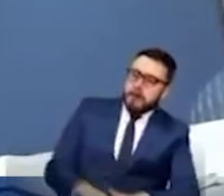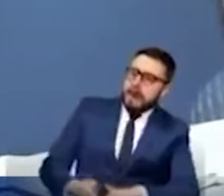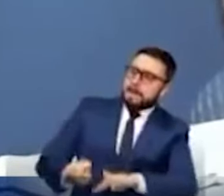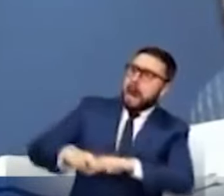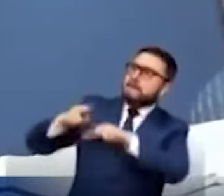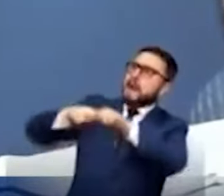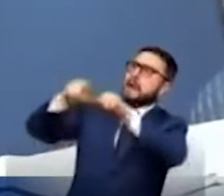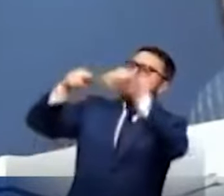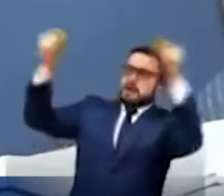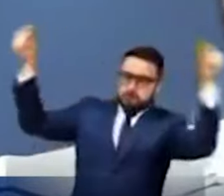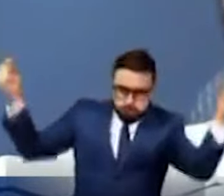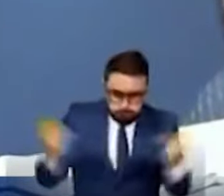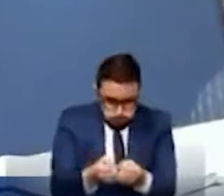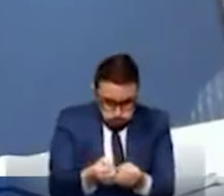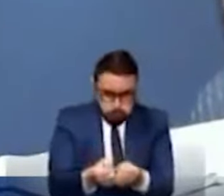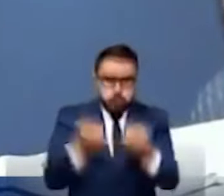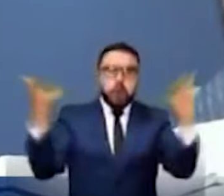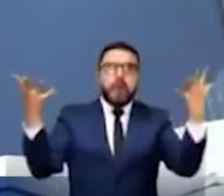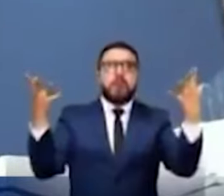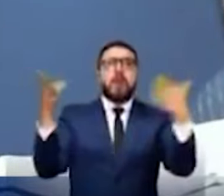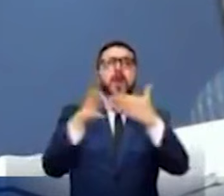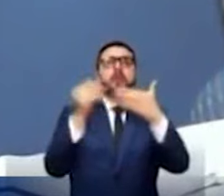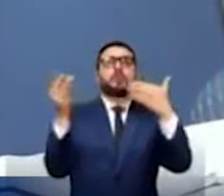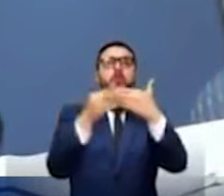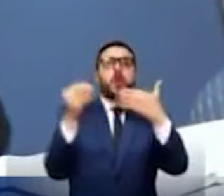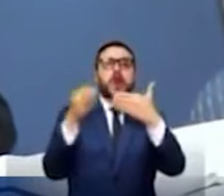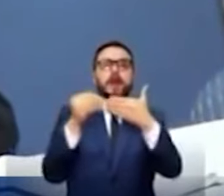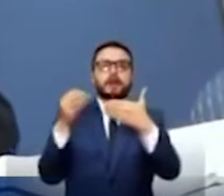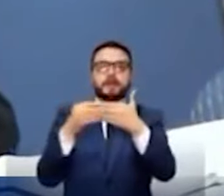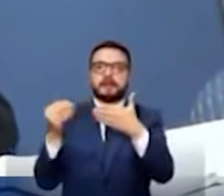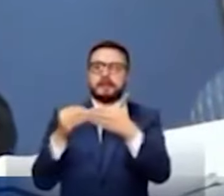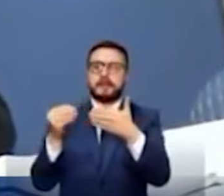que digamos en dólares, yo la tengo en pesos,